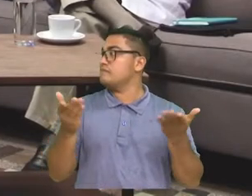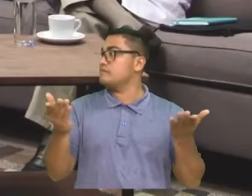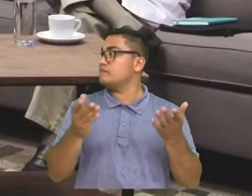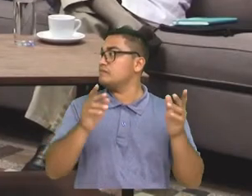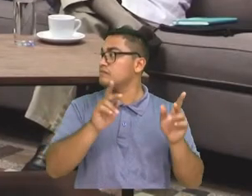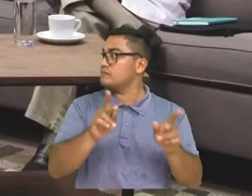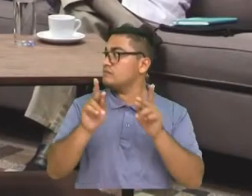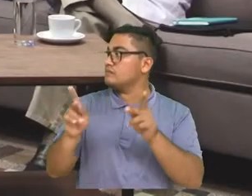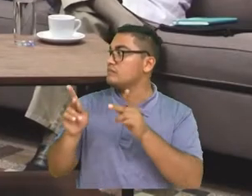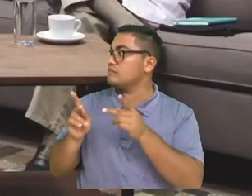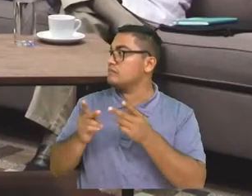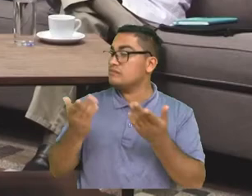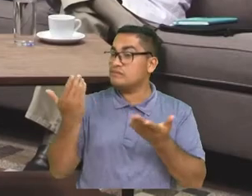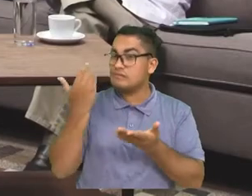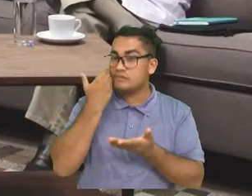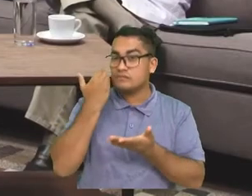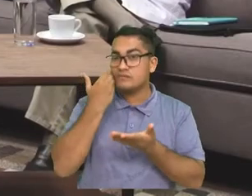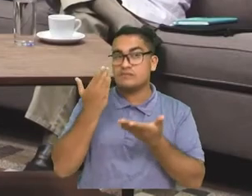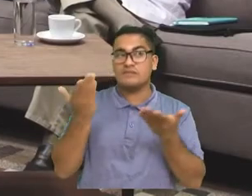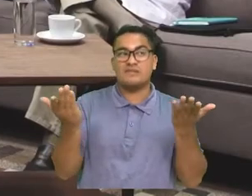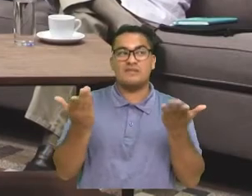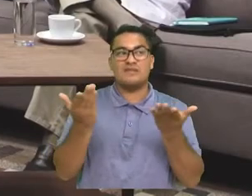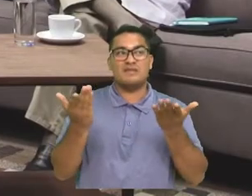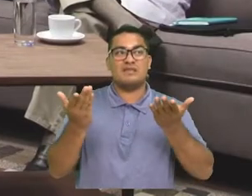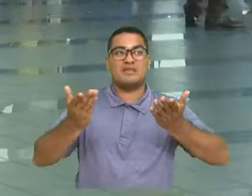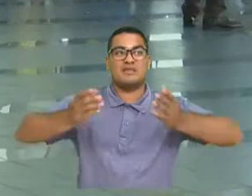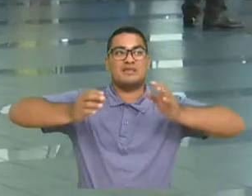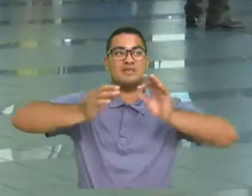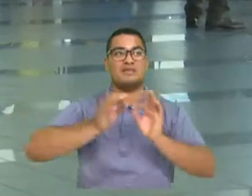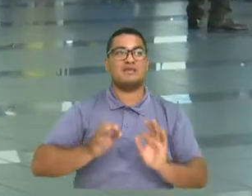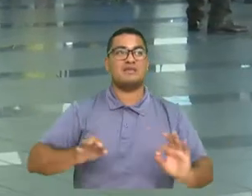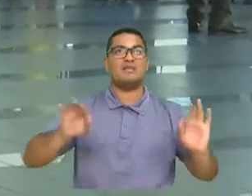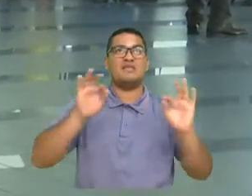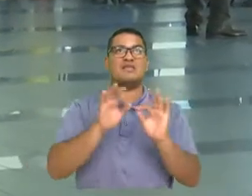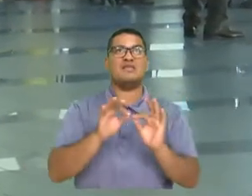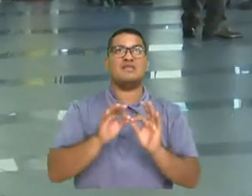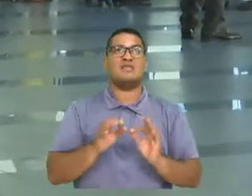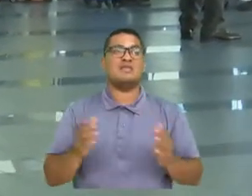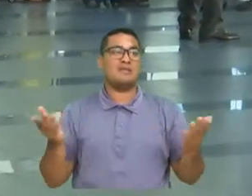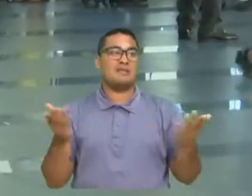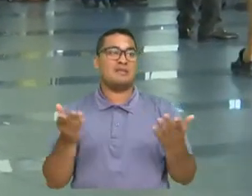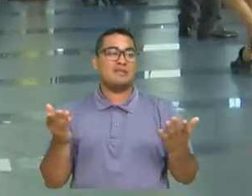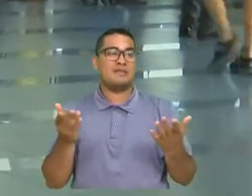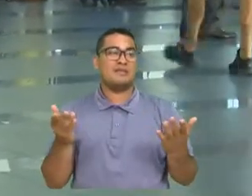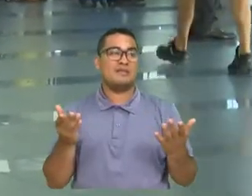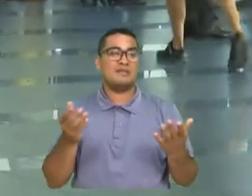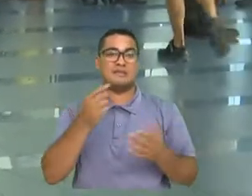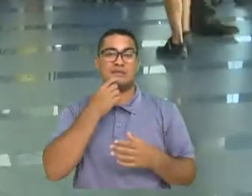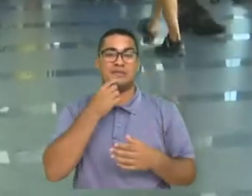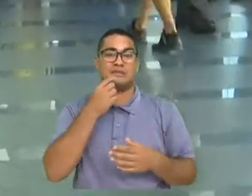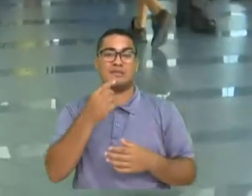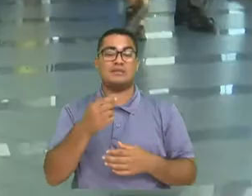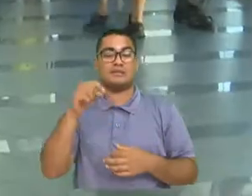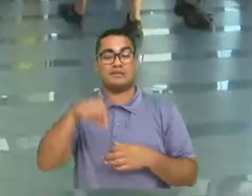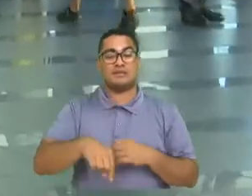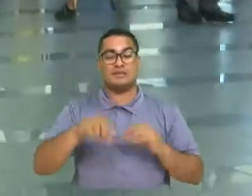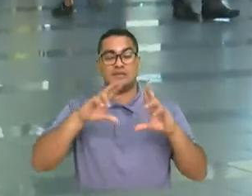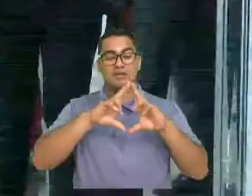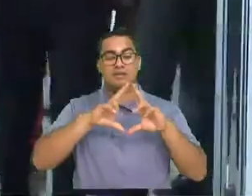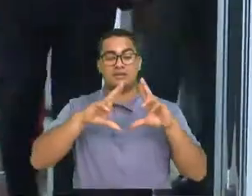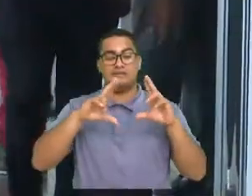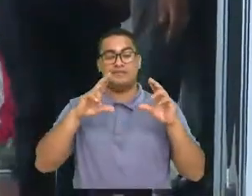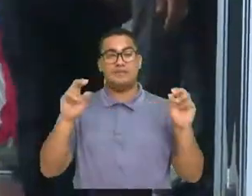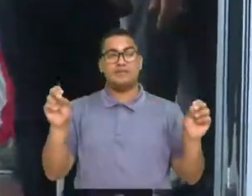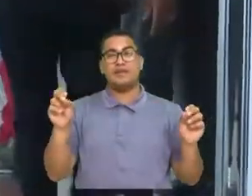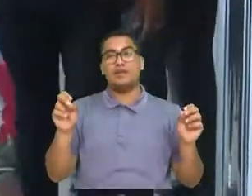okay, y que a nivel de los puntos no habilitados, pues estos viajeros que ingresan al país se detectan